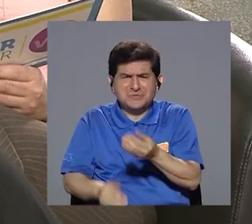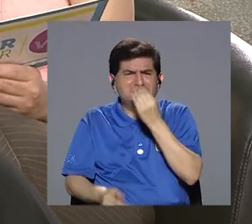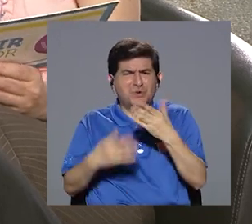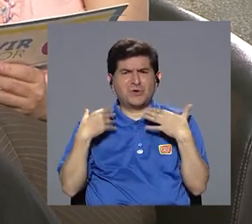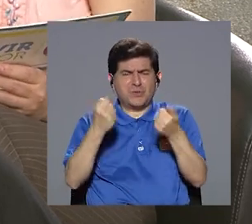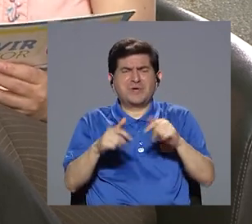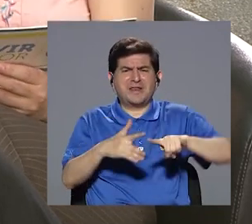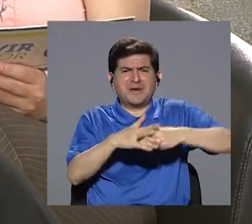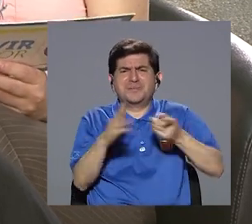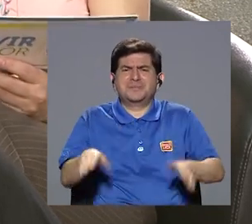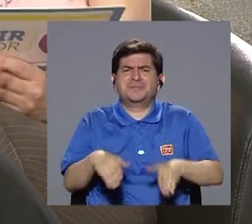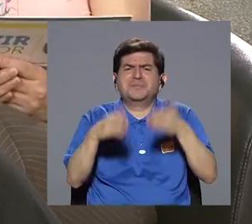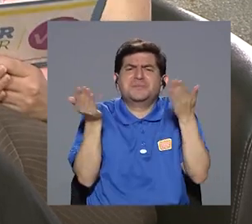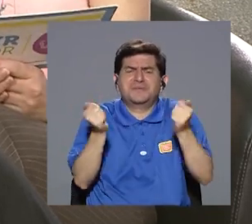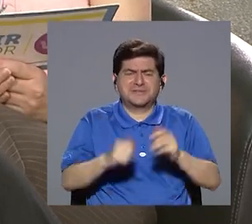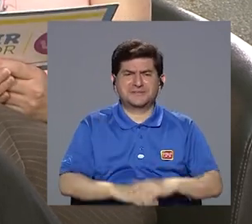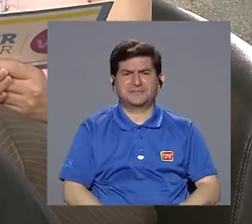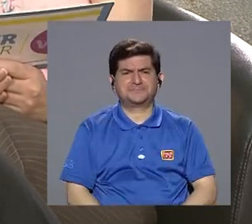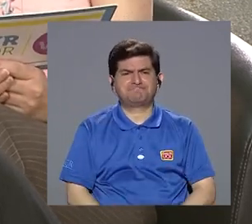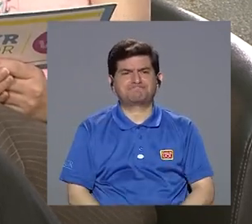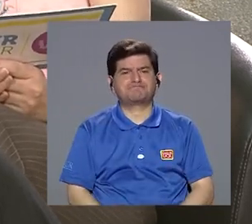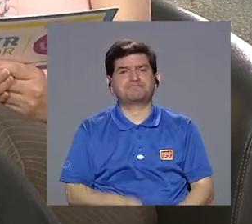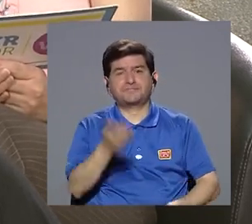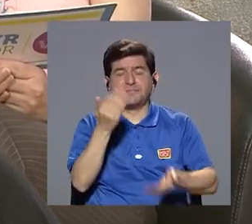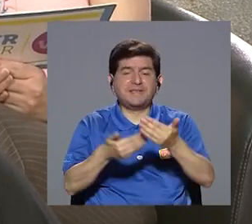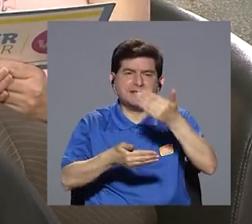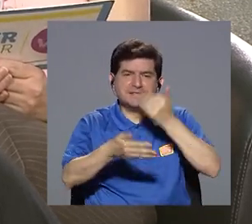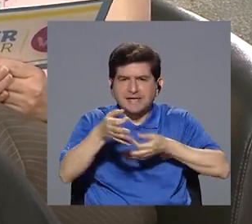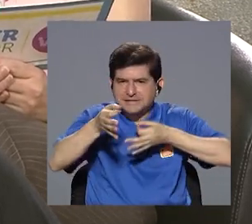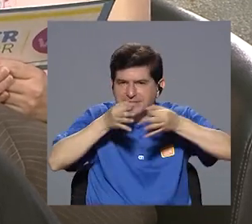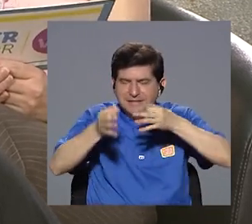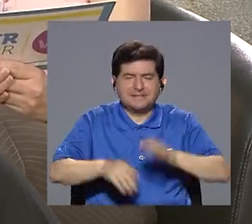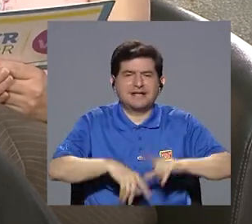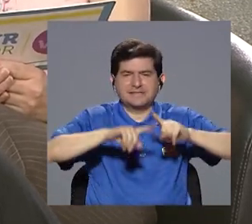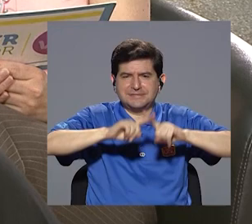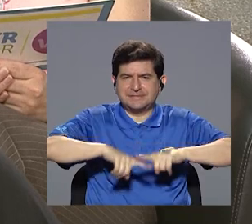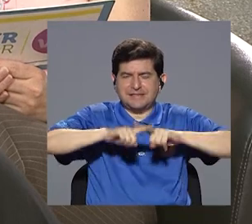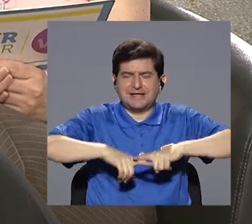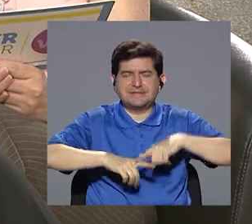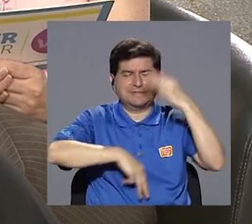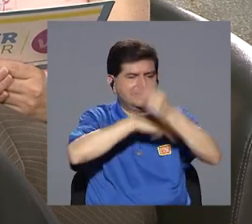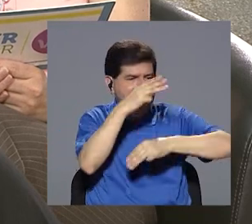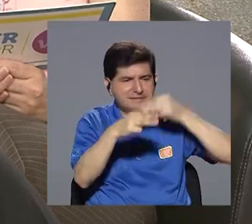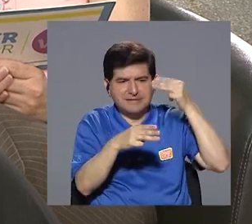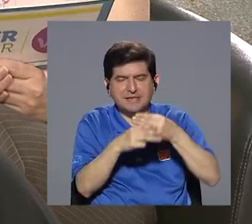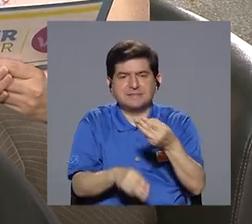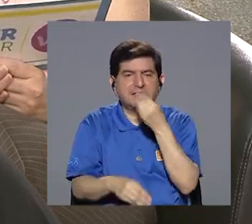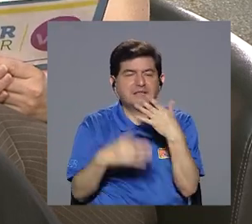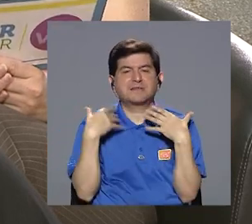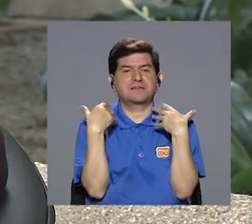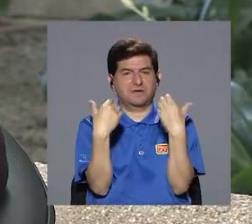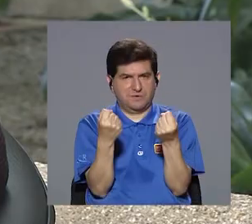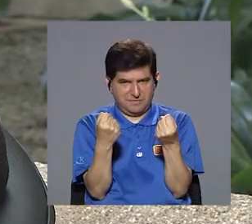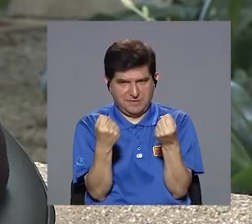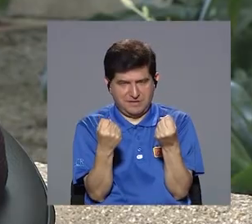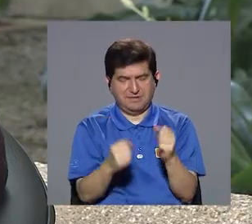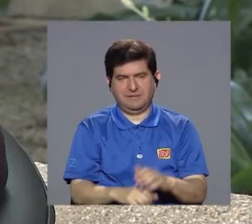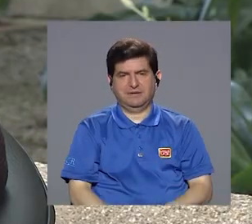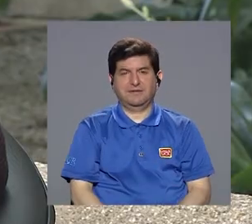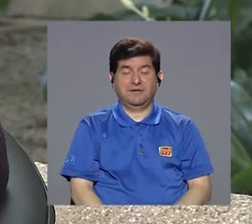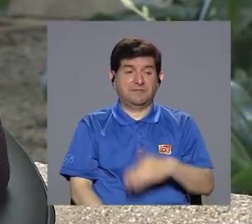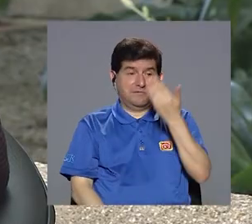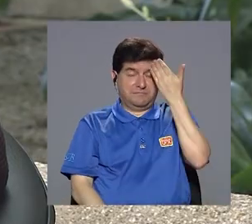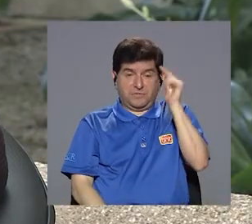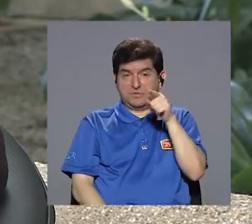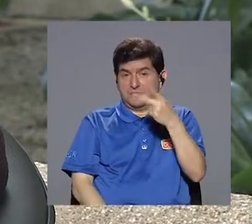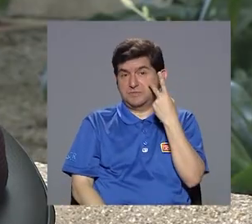sana? ¿Cómo empiezan, digamos, Un poco normalmente? es lo que te digo de esta misma tendencia que hay a nivel mundial de comer sano. No sé